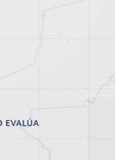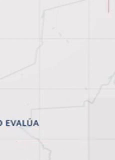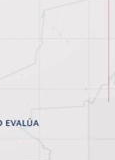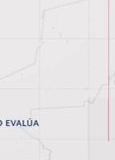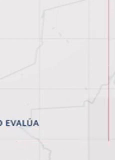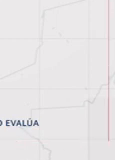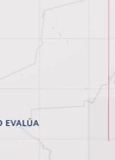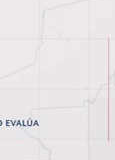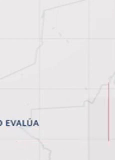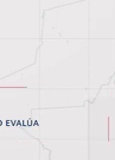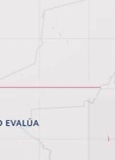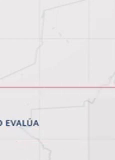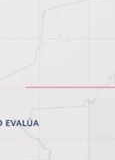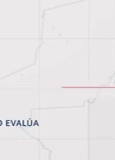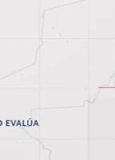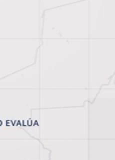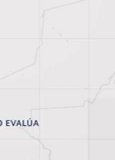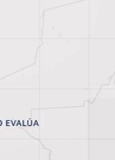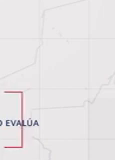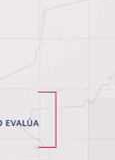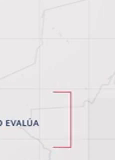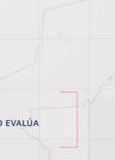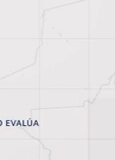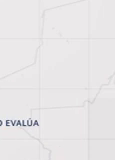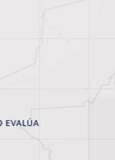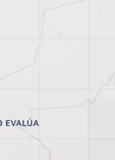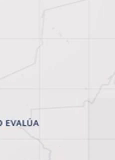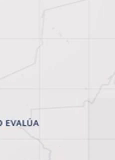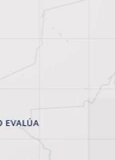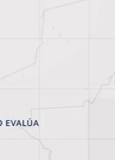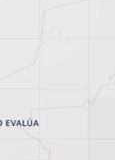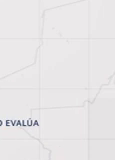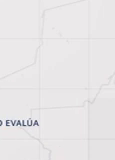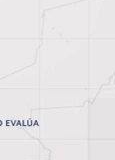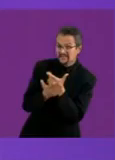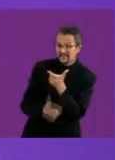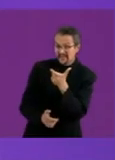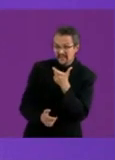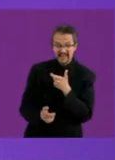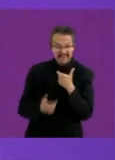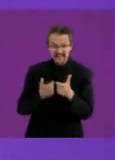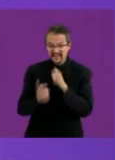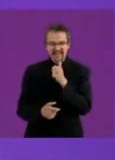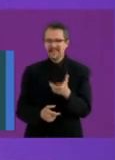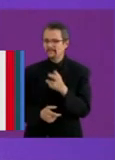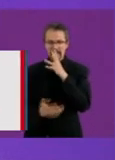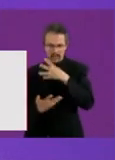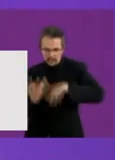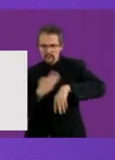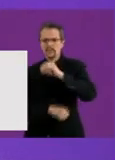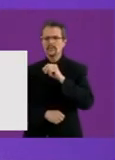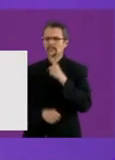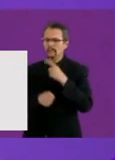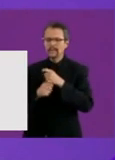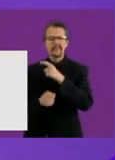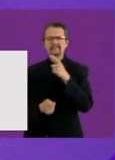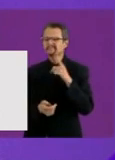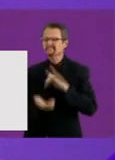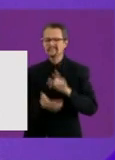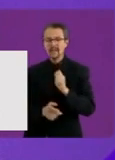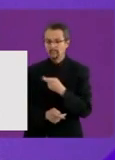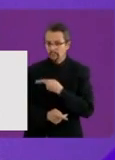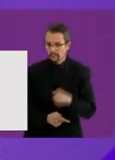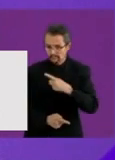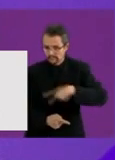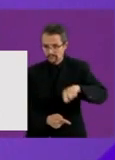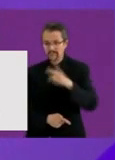2022 la impunidad fue del 100% según México evalúa y hoy México está floreciendo 3.2 de